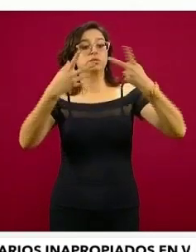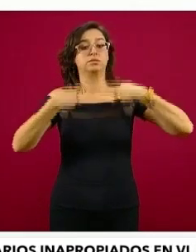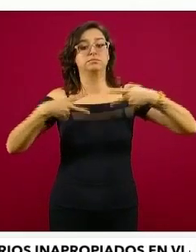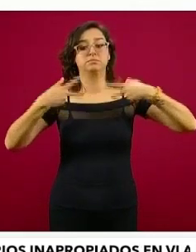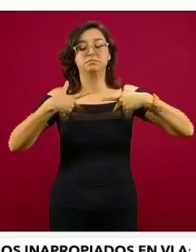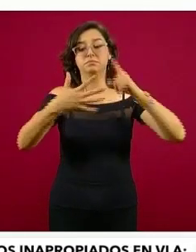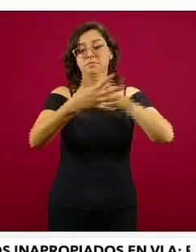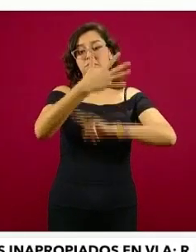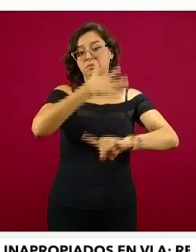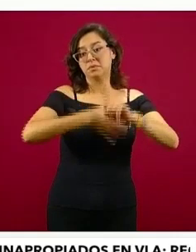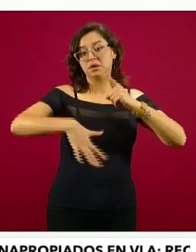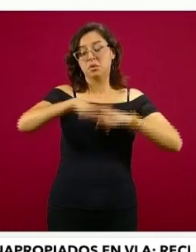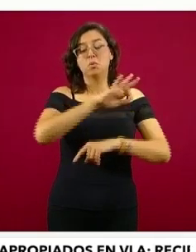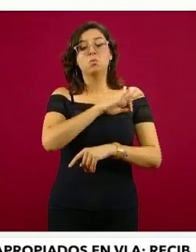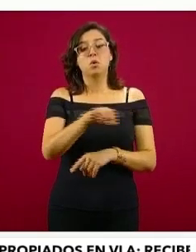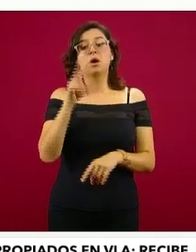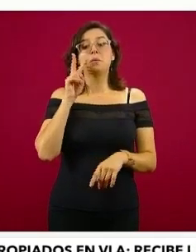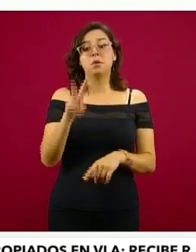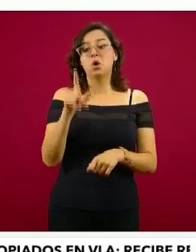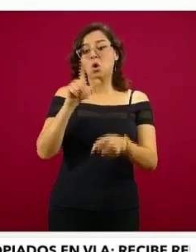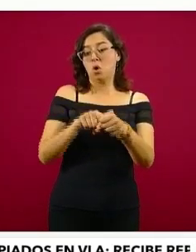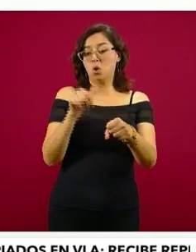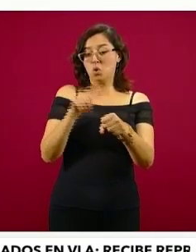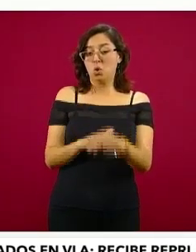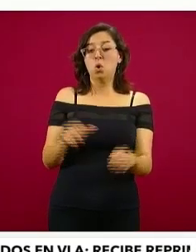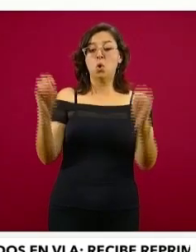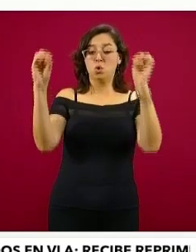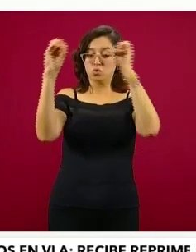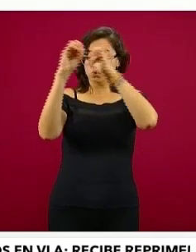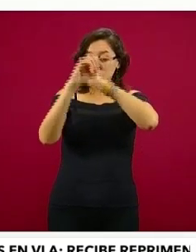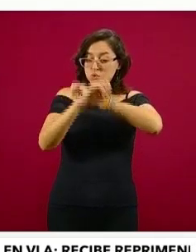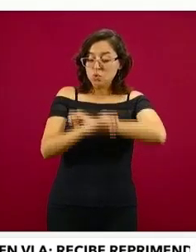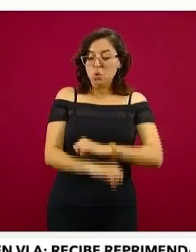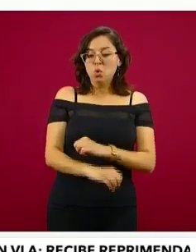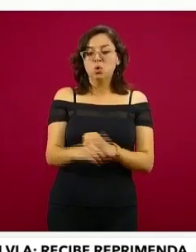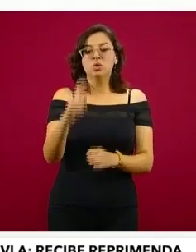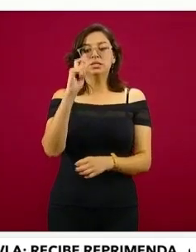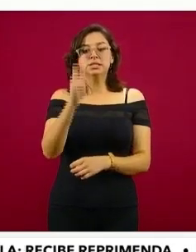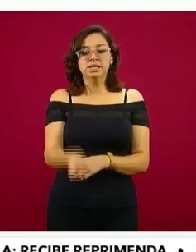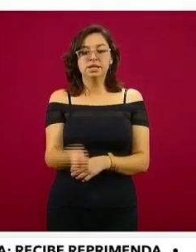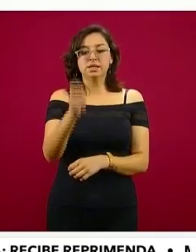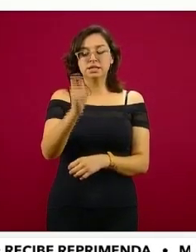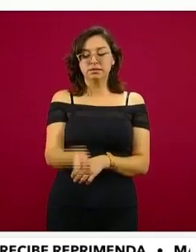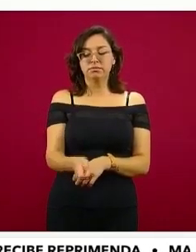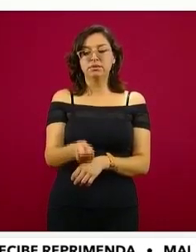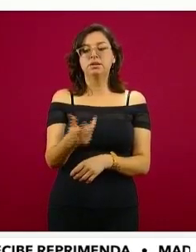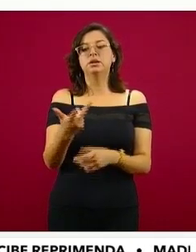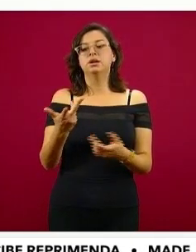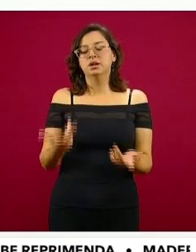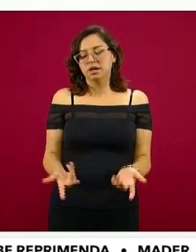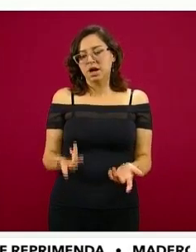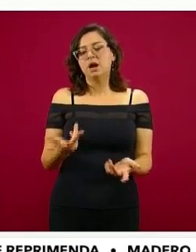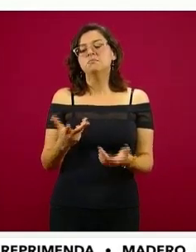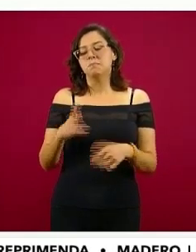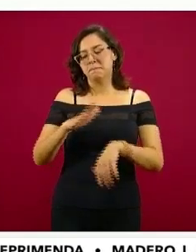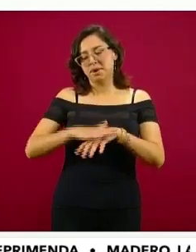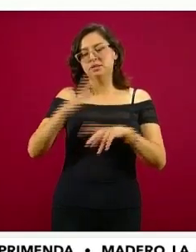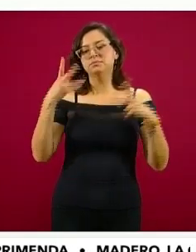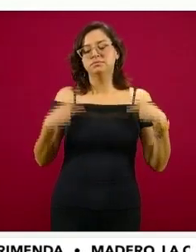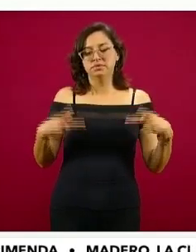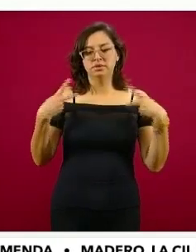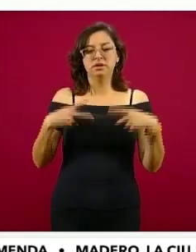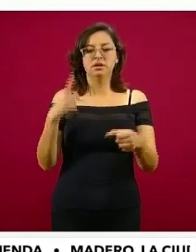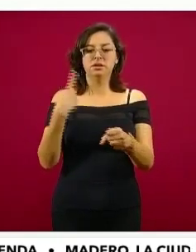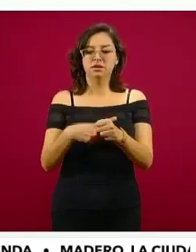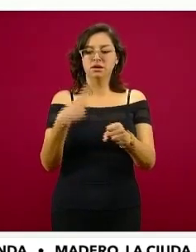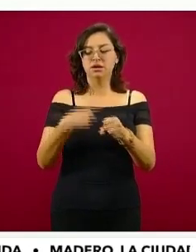viendo siempre los colores más intensos o los verdes más oscuros en este caso, en entidades federativas que están en la